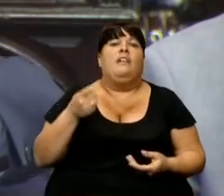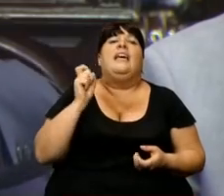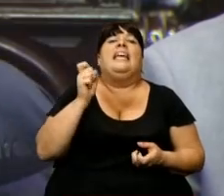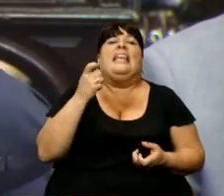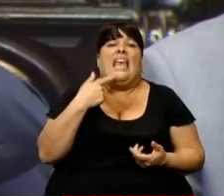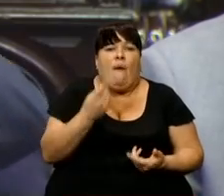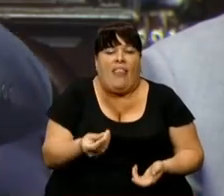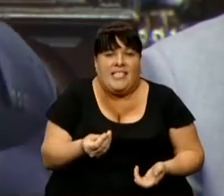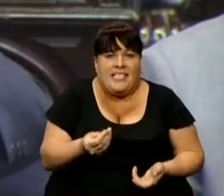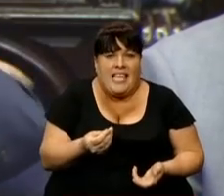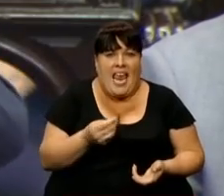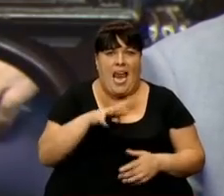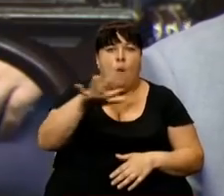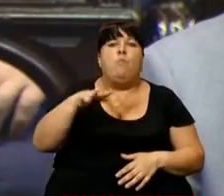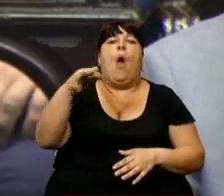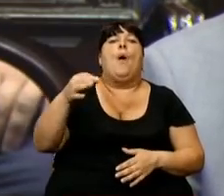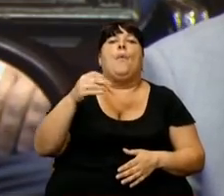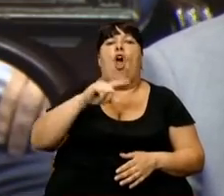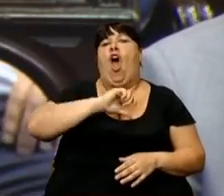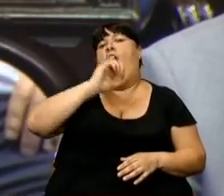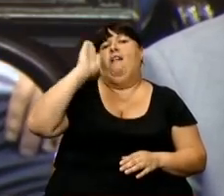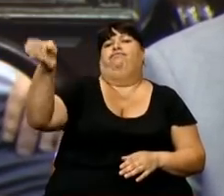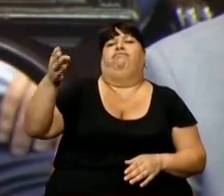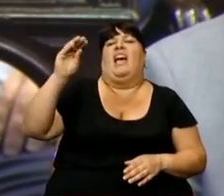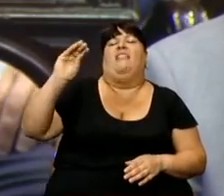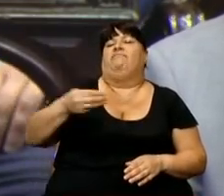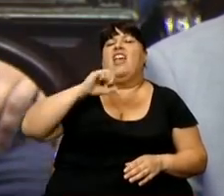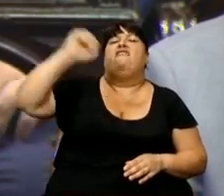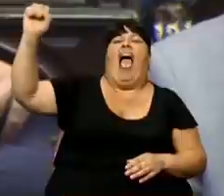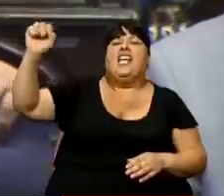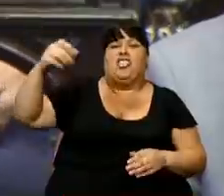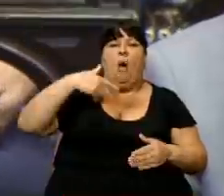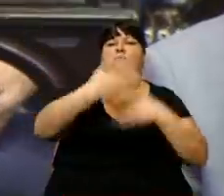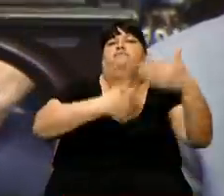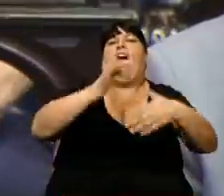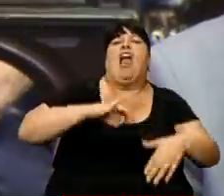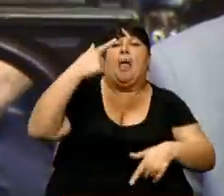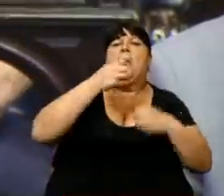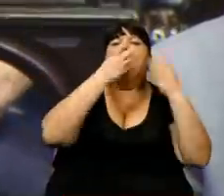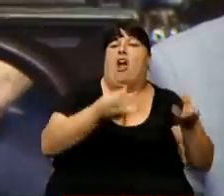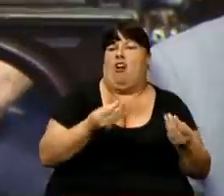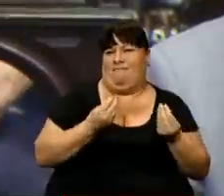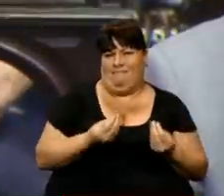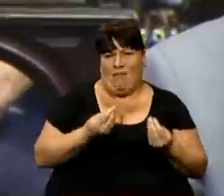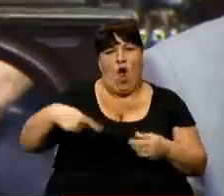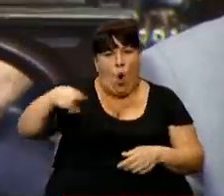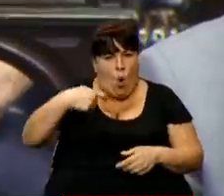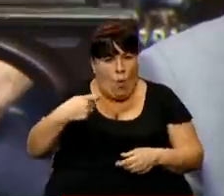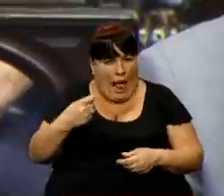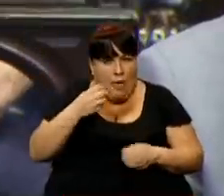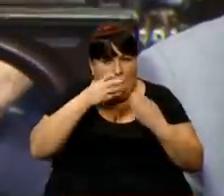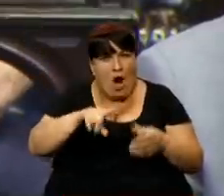¿quién le va a poder decir en su pueblo que le van a ganar a la inflación con crecimiento el año que viene? Los